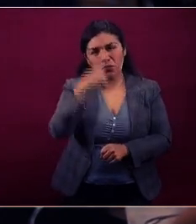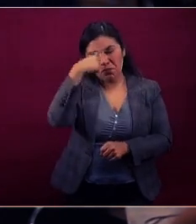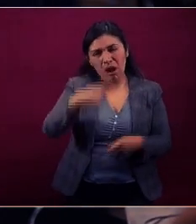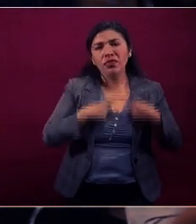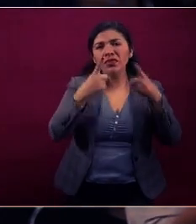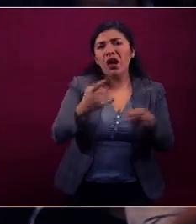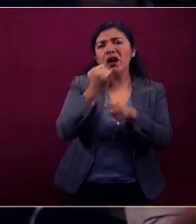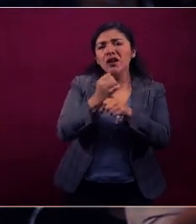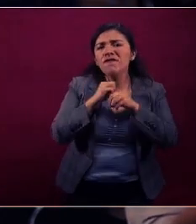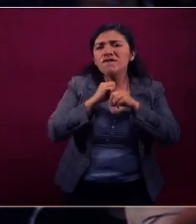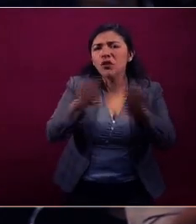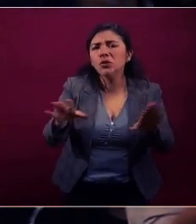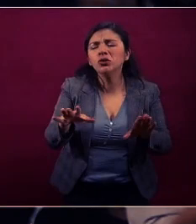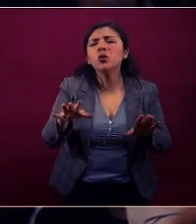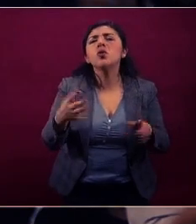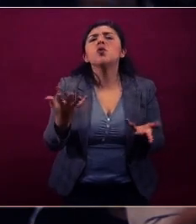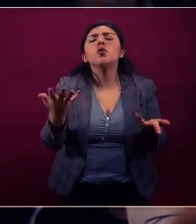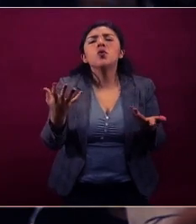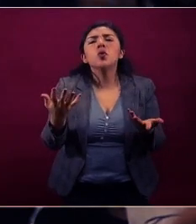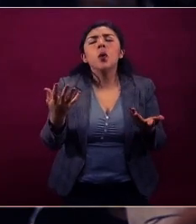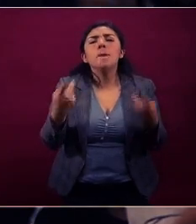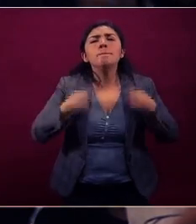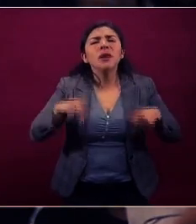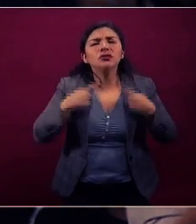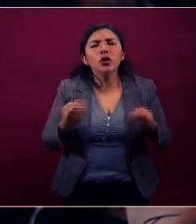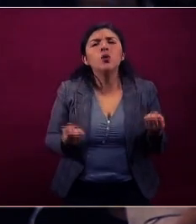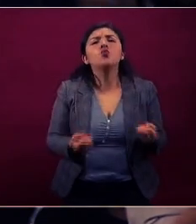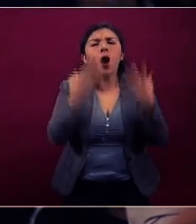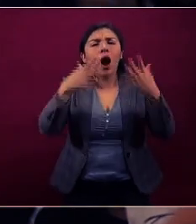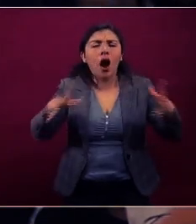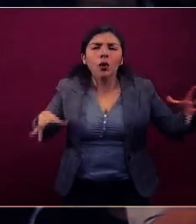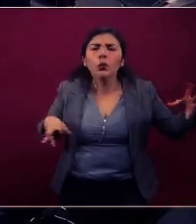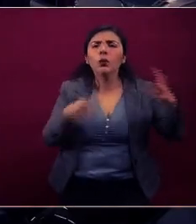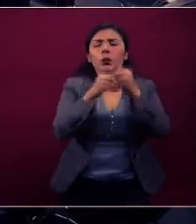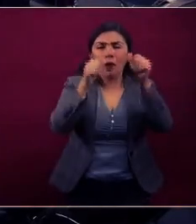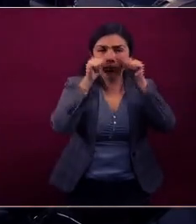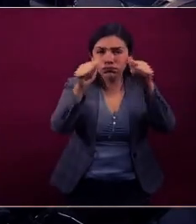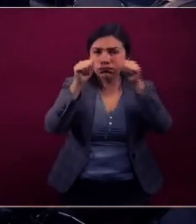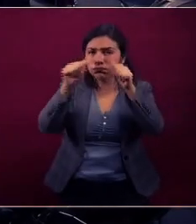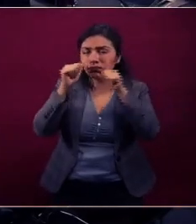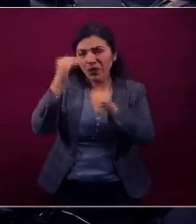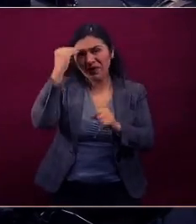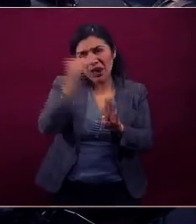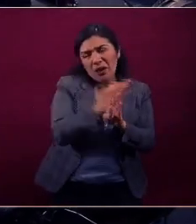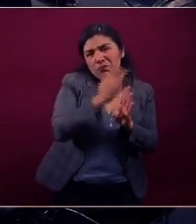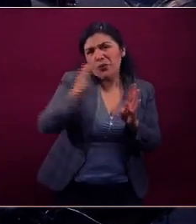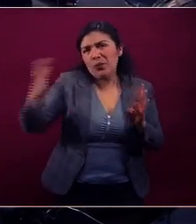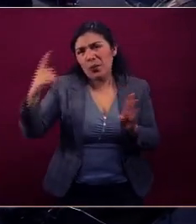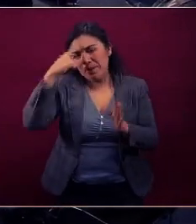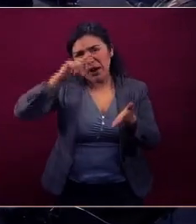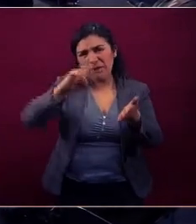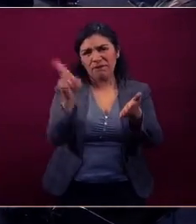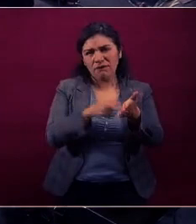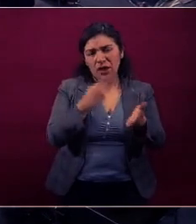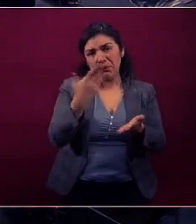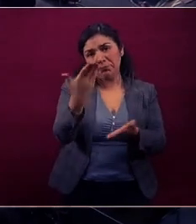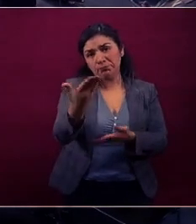informe de cuánta gente se atendió en este plazo que hubo del